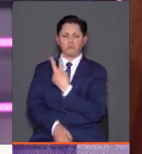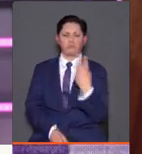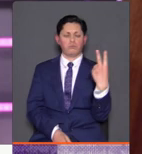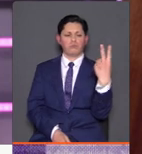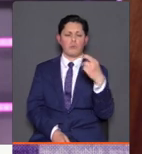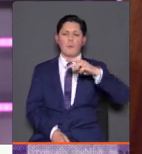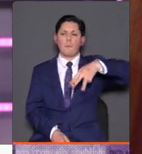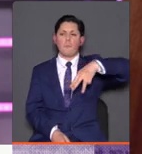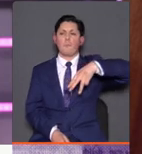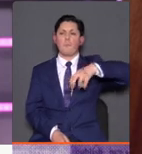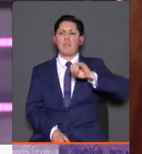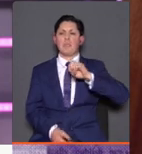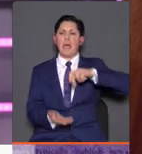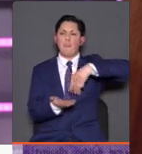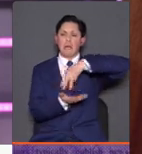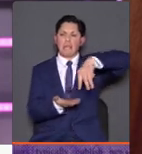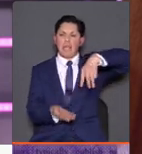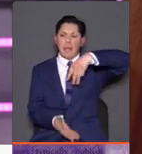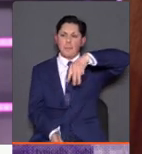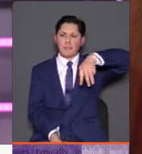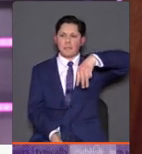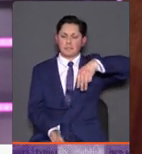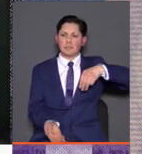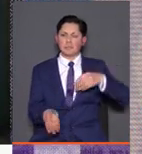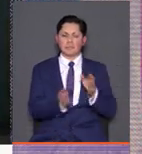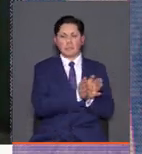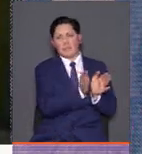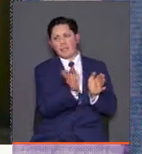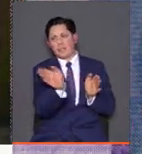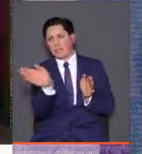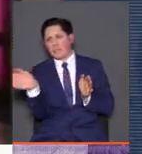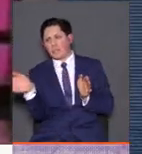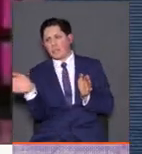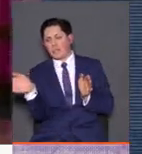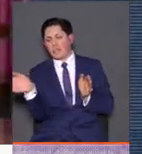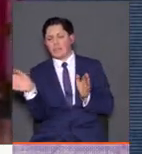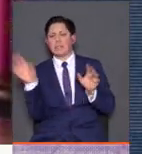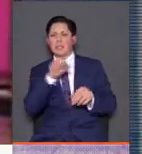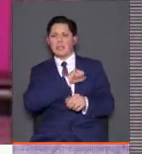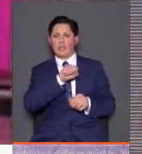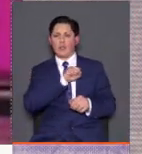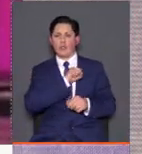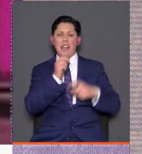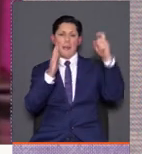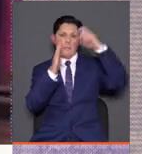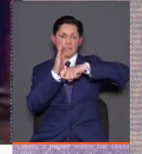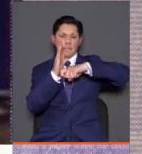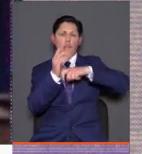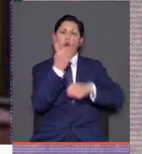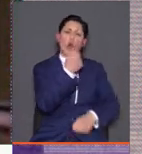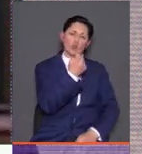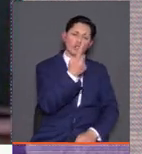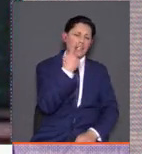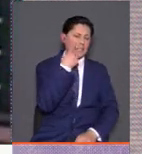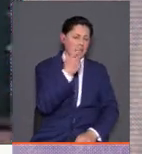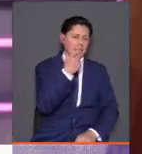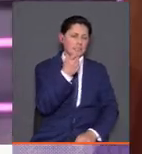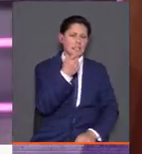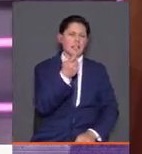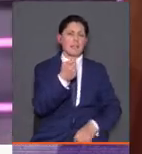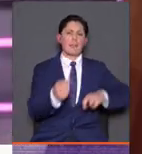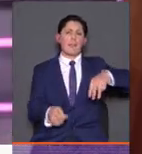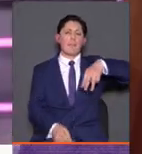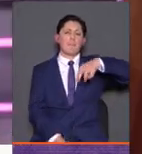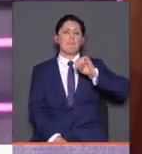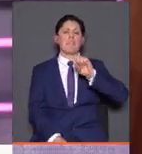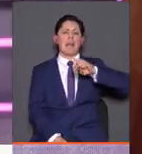los miércoles en la noche de Miami a Santiago. En el mes, 11 días en Miami, 11 días en Santiago